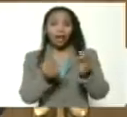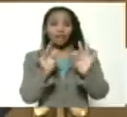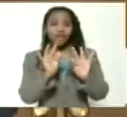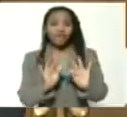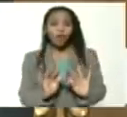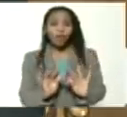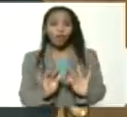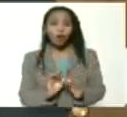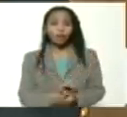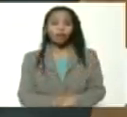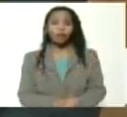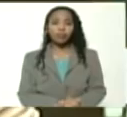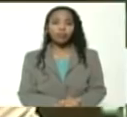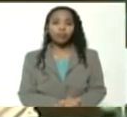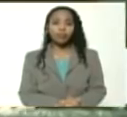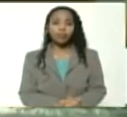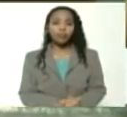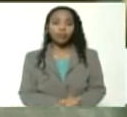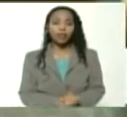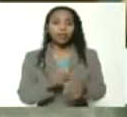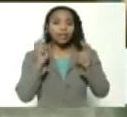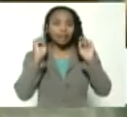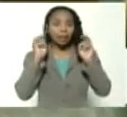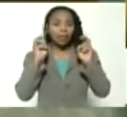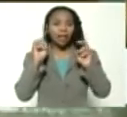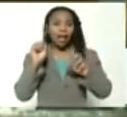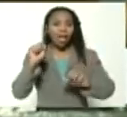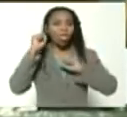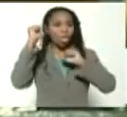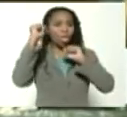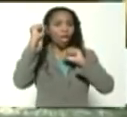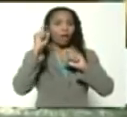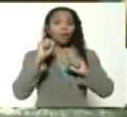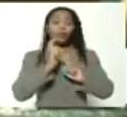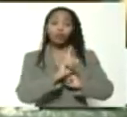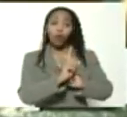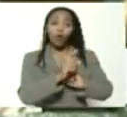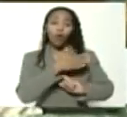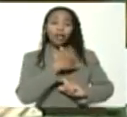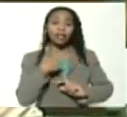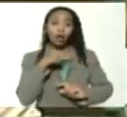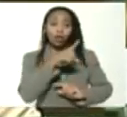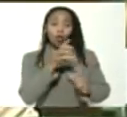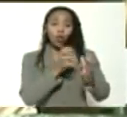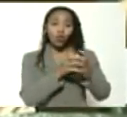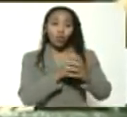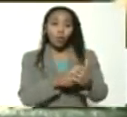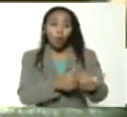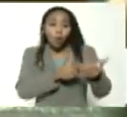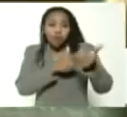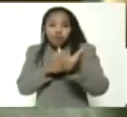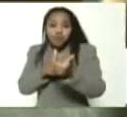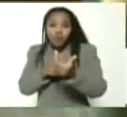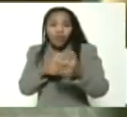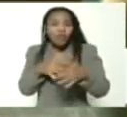eufemístico, metafórico, de guarimba, pero no. Lo que pretendieron esos grupos armados prácticamente